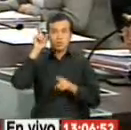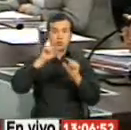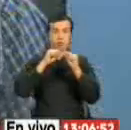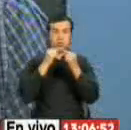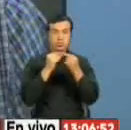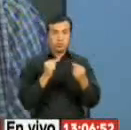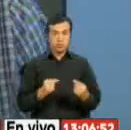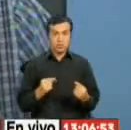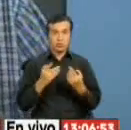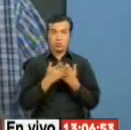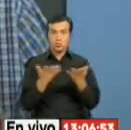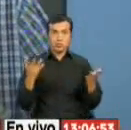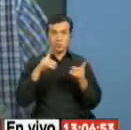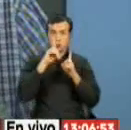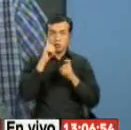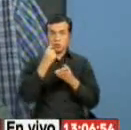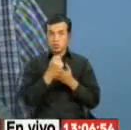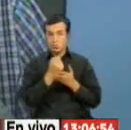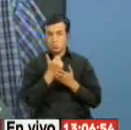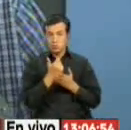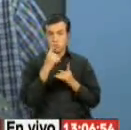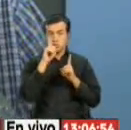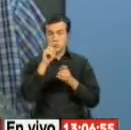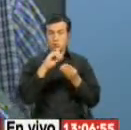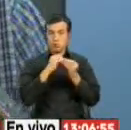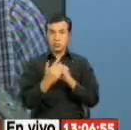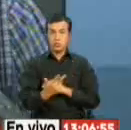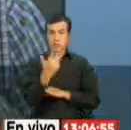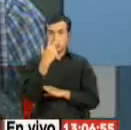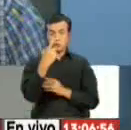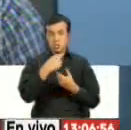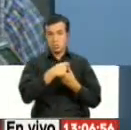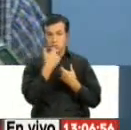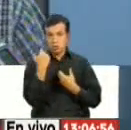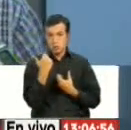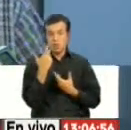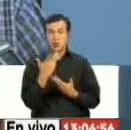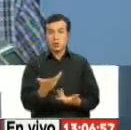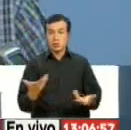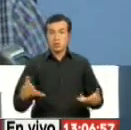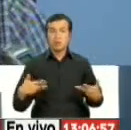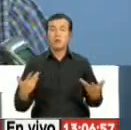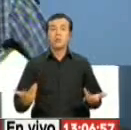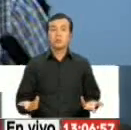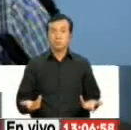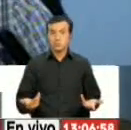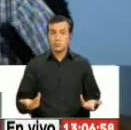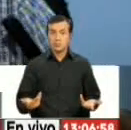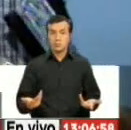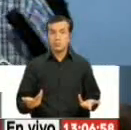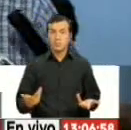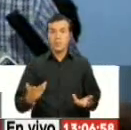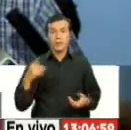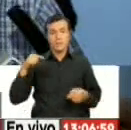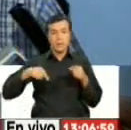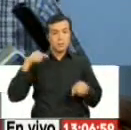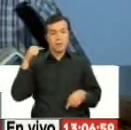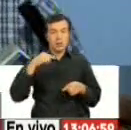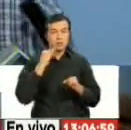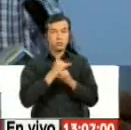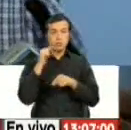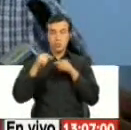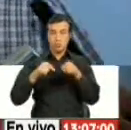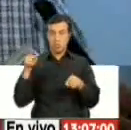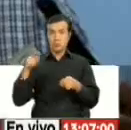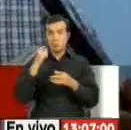si retiran esa pregunta de la consulta a la pregunta 3 una pregunta que instala una una dictadura institucional en este